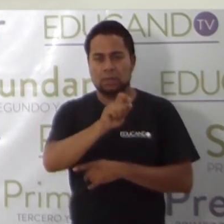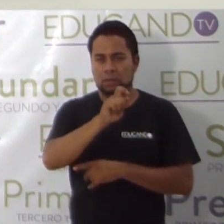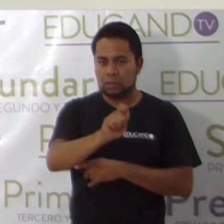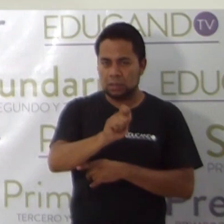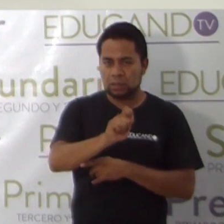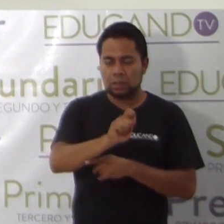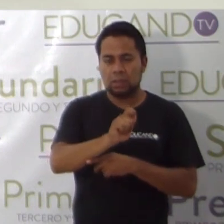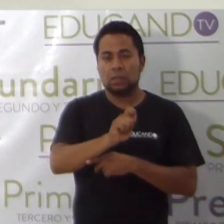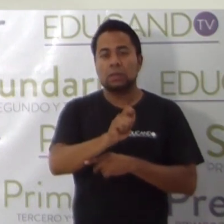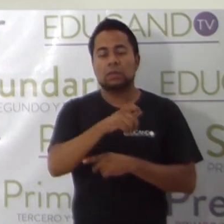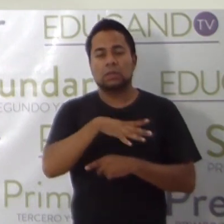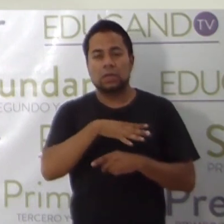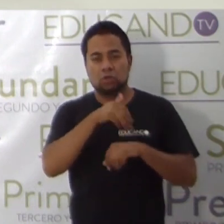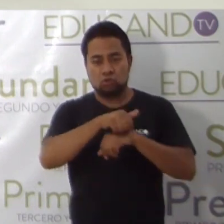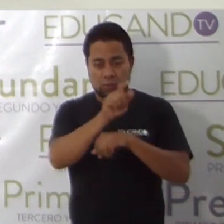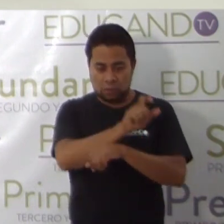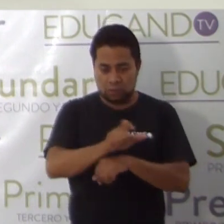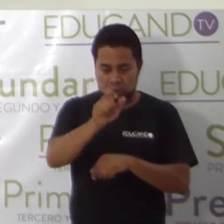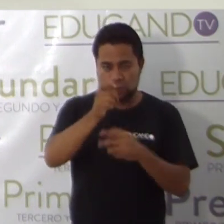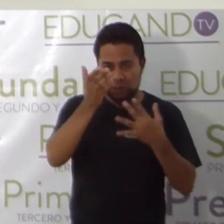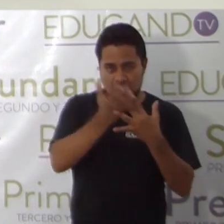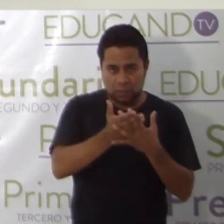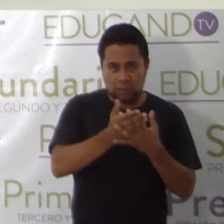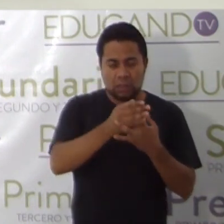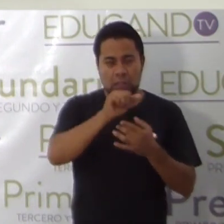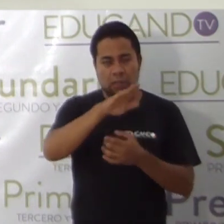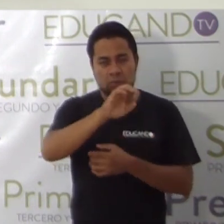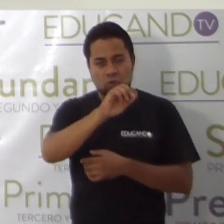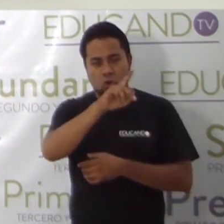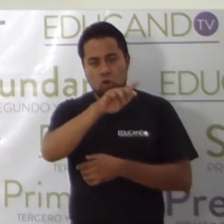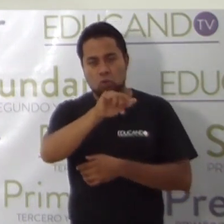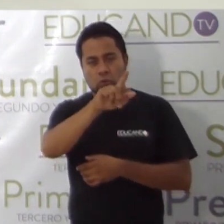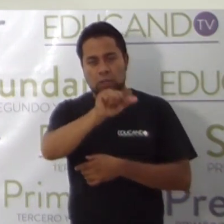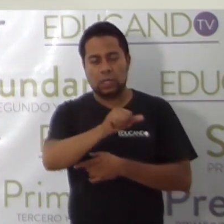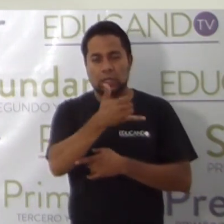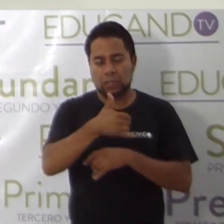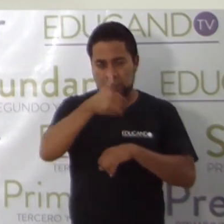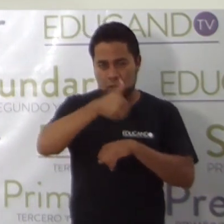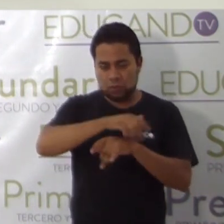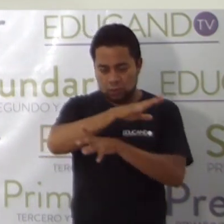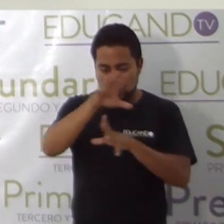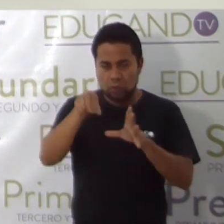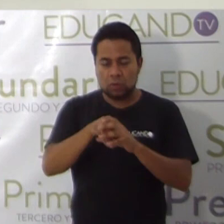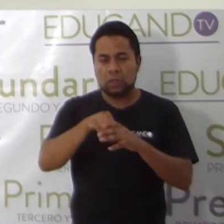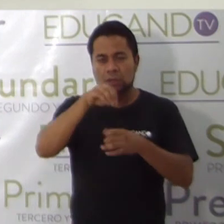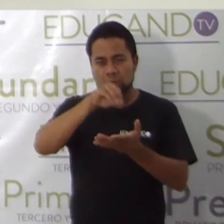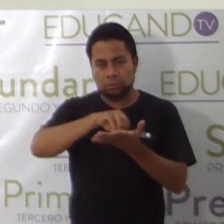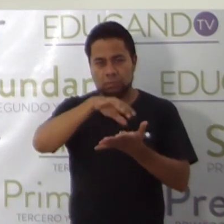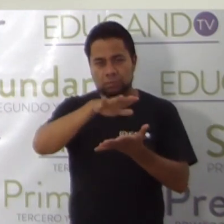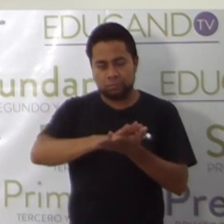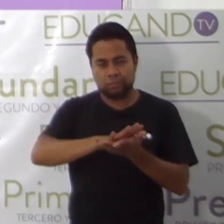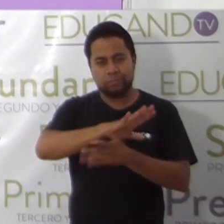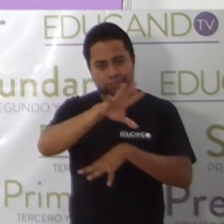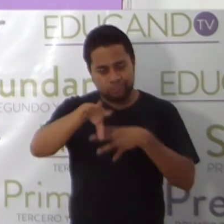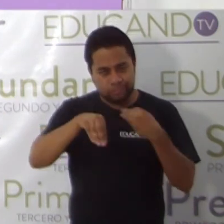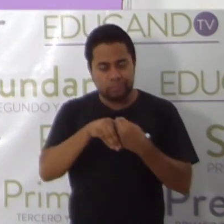la frecuencia absoluta de un determinado valor y el número total de datos.